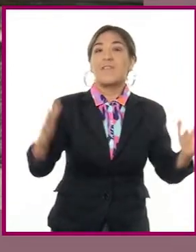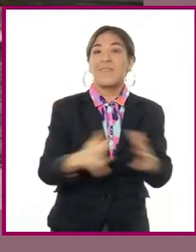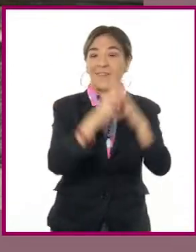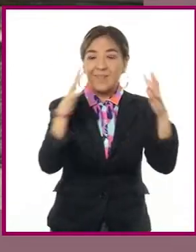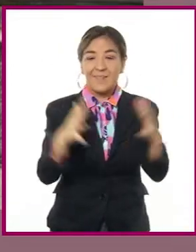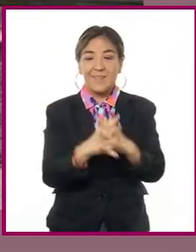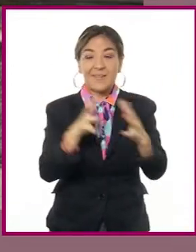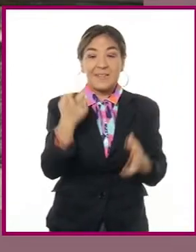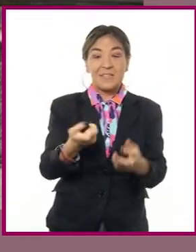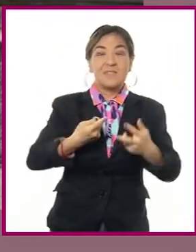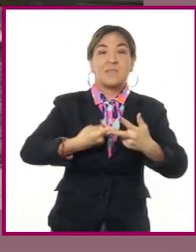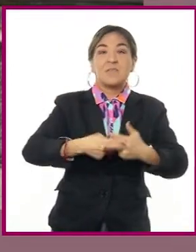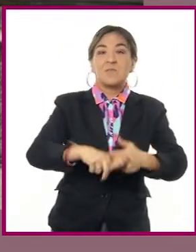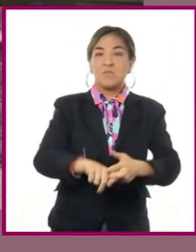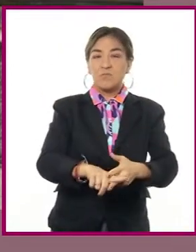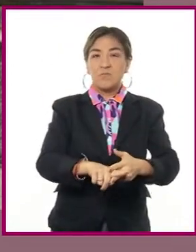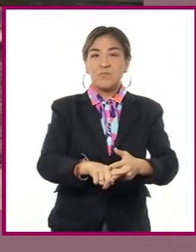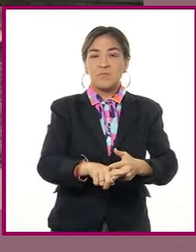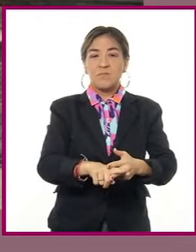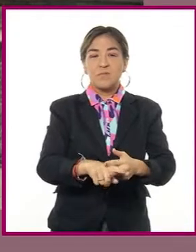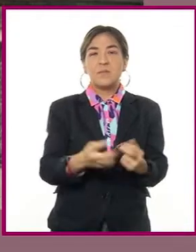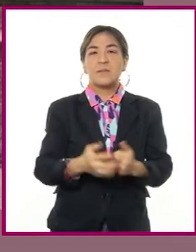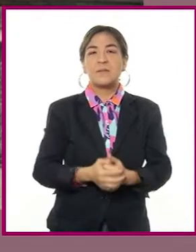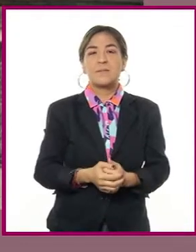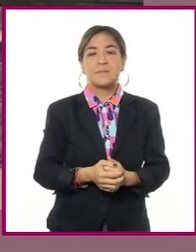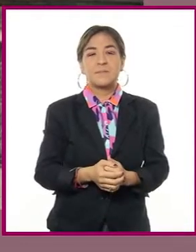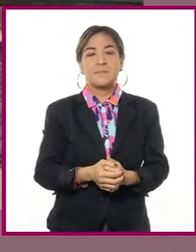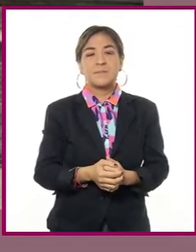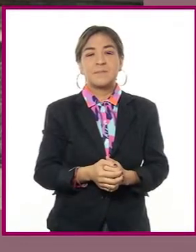que empezó casi